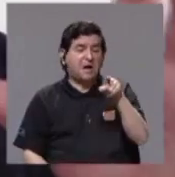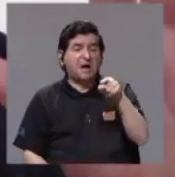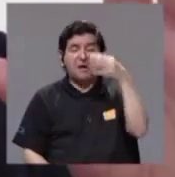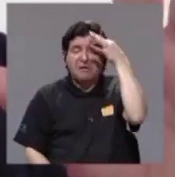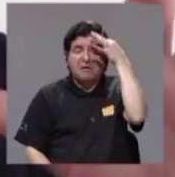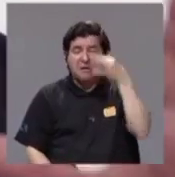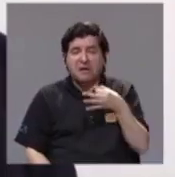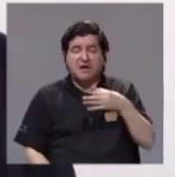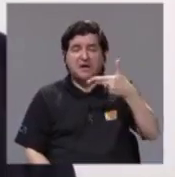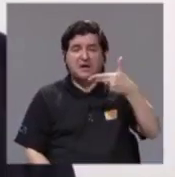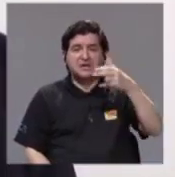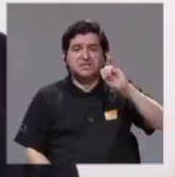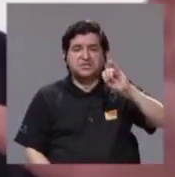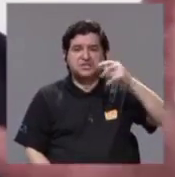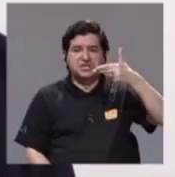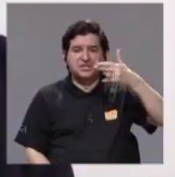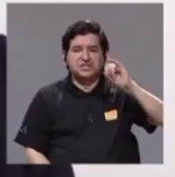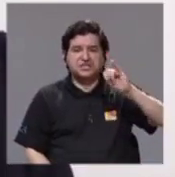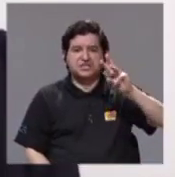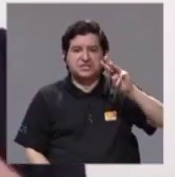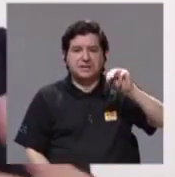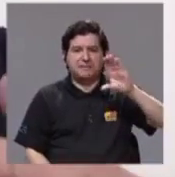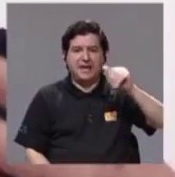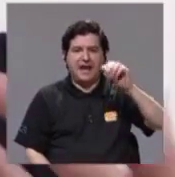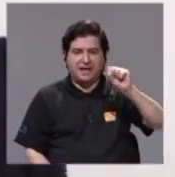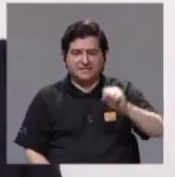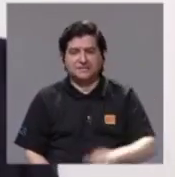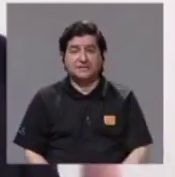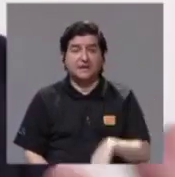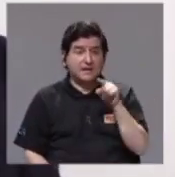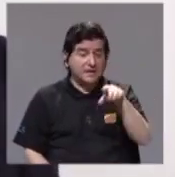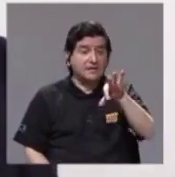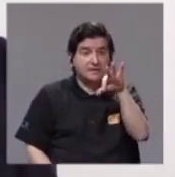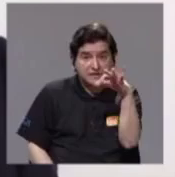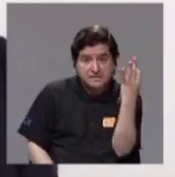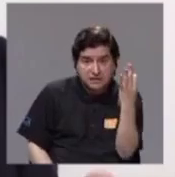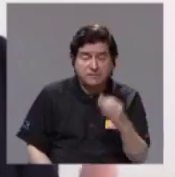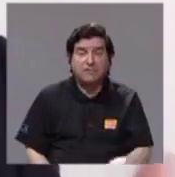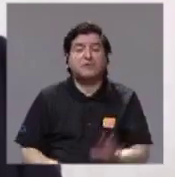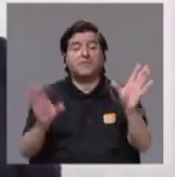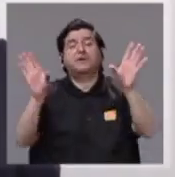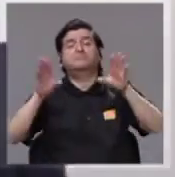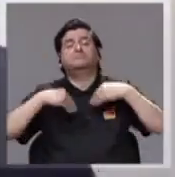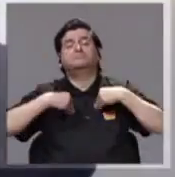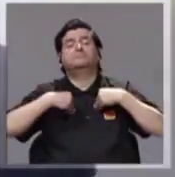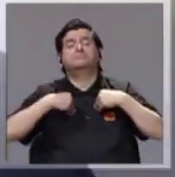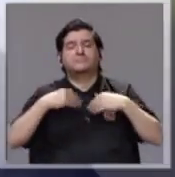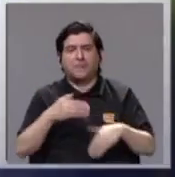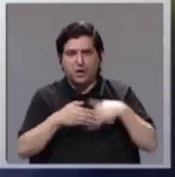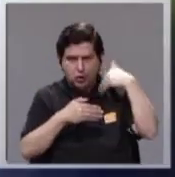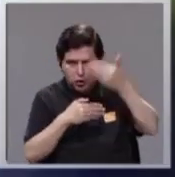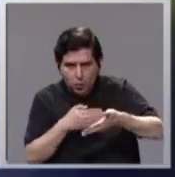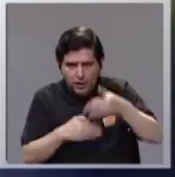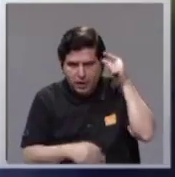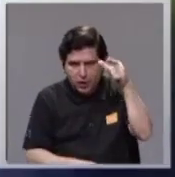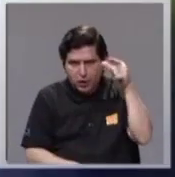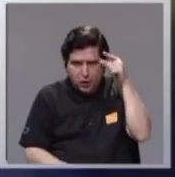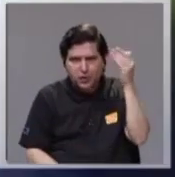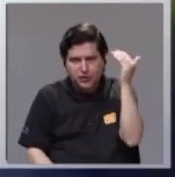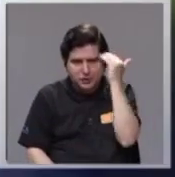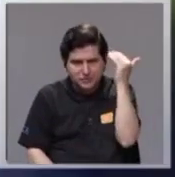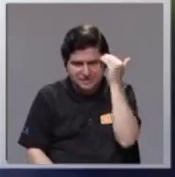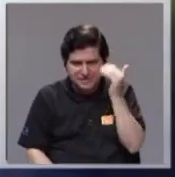chichimecas. El concepto fue eso, y recibieron una cierta forma de aceptación. Luego,